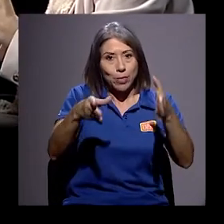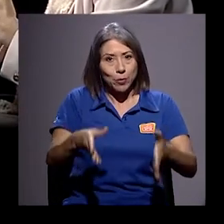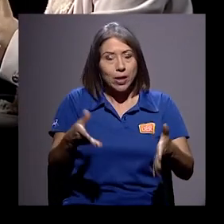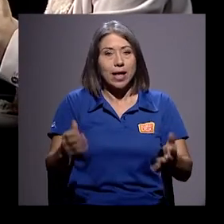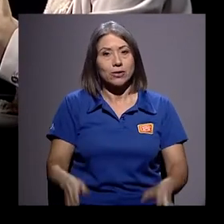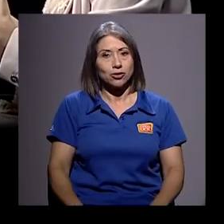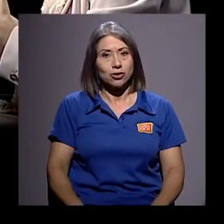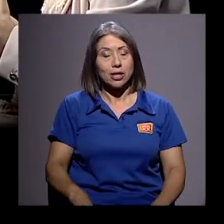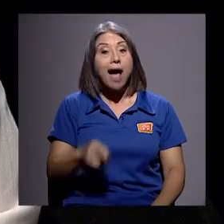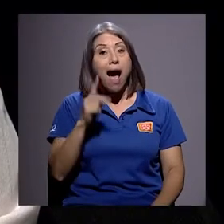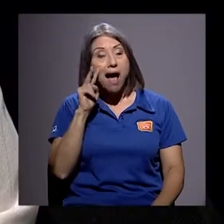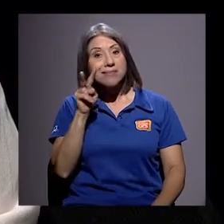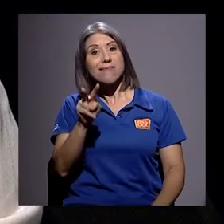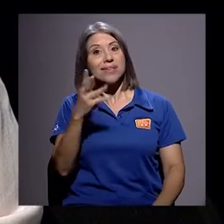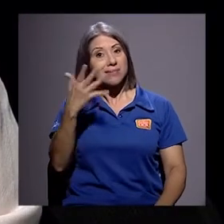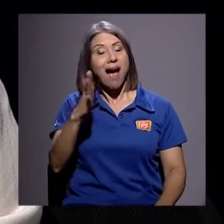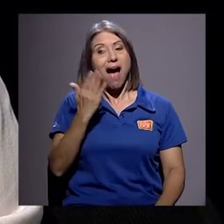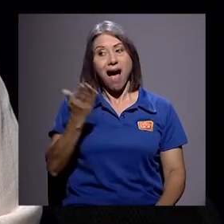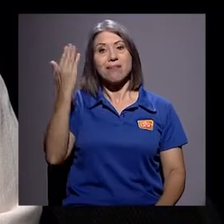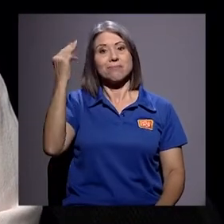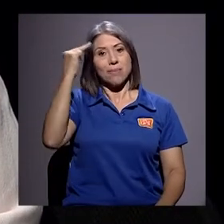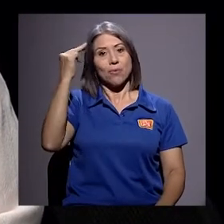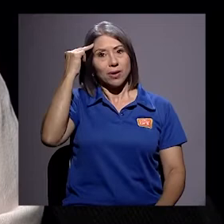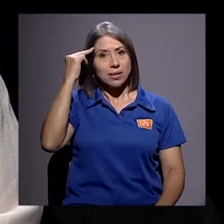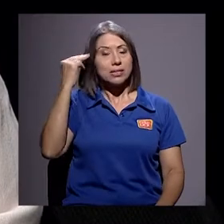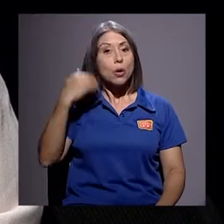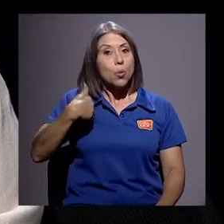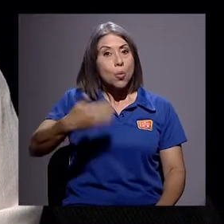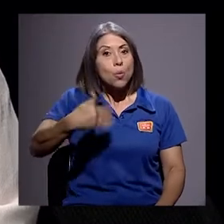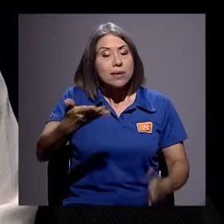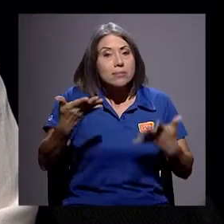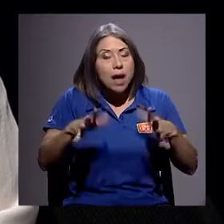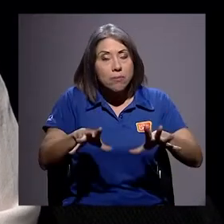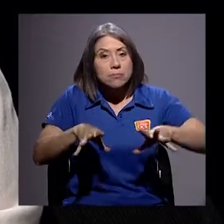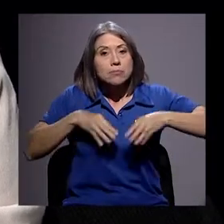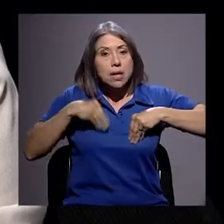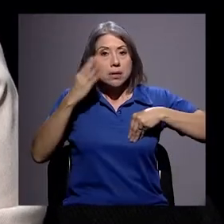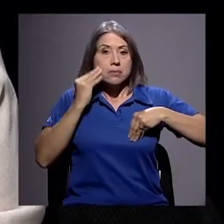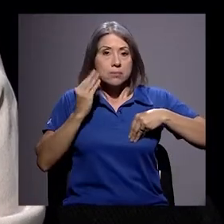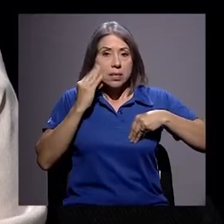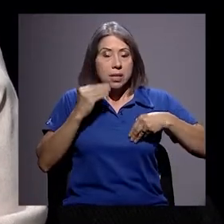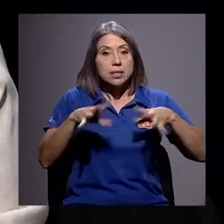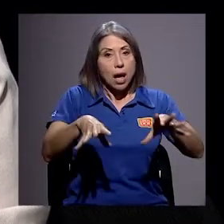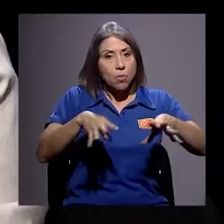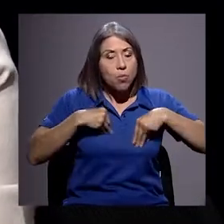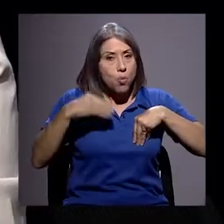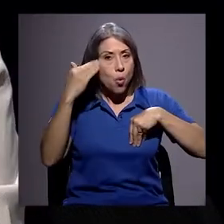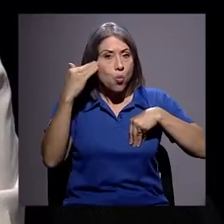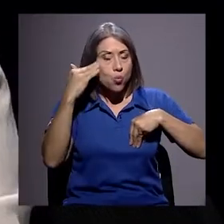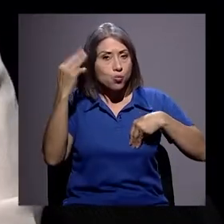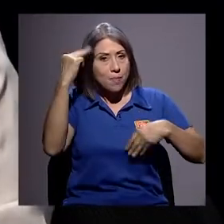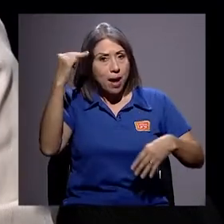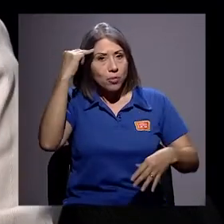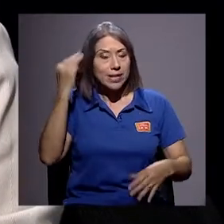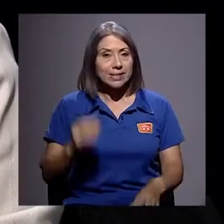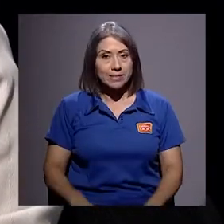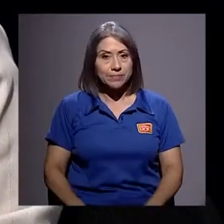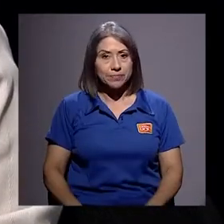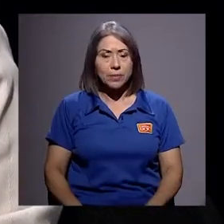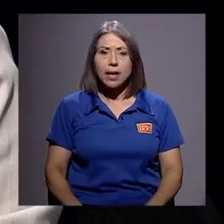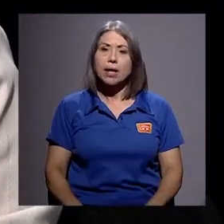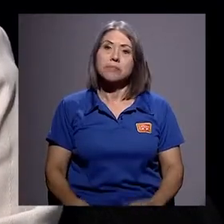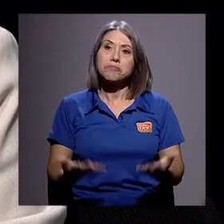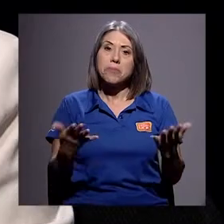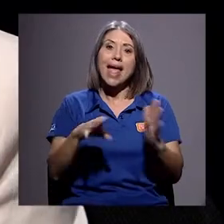como diputado de verdad se nota porque han adquirido experiencia conocimiento y madurez en